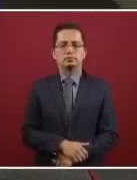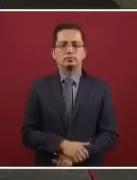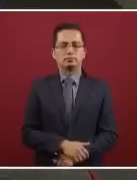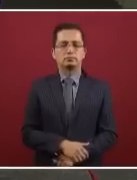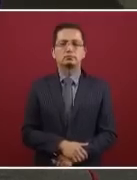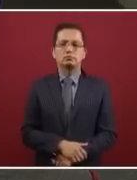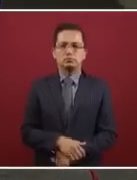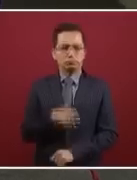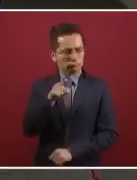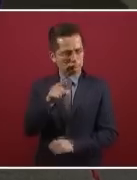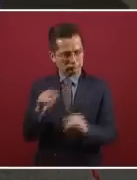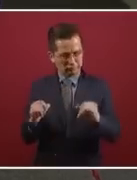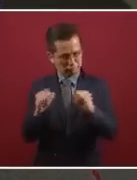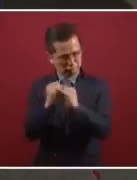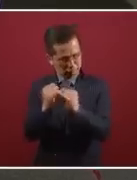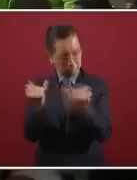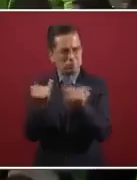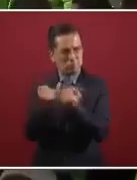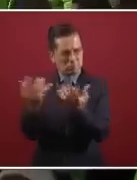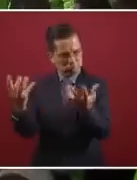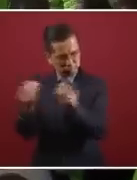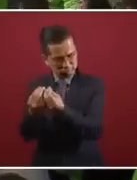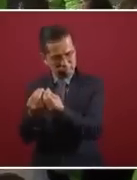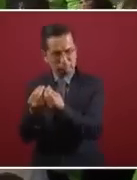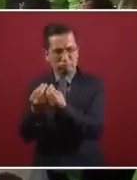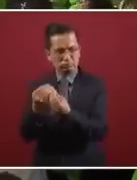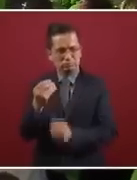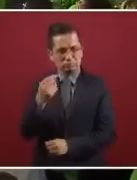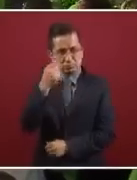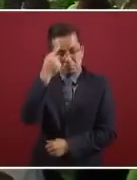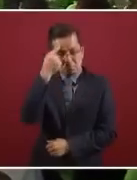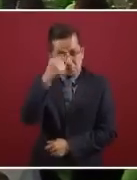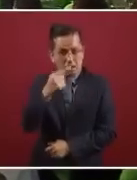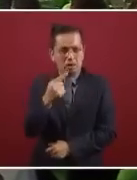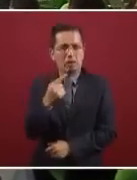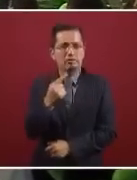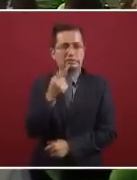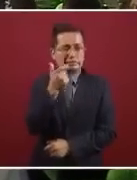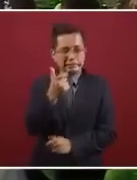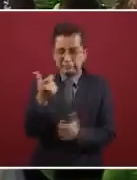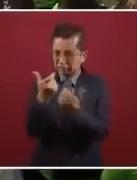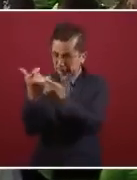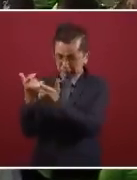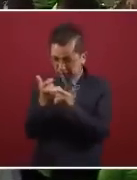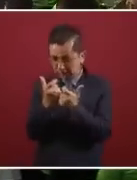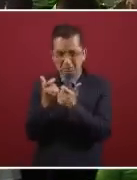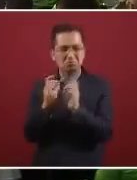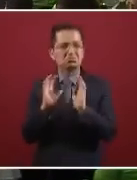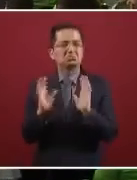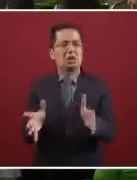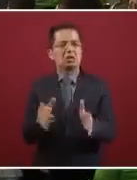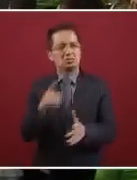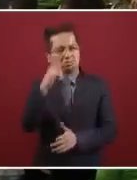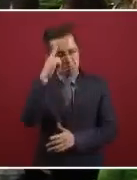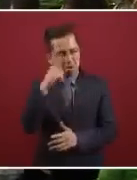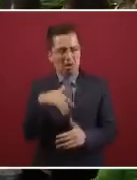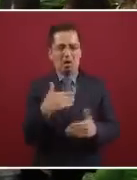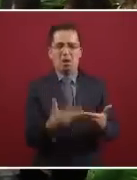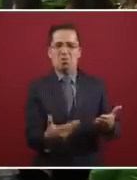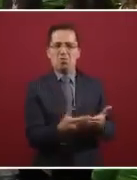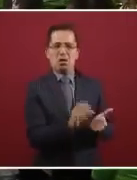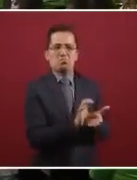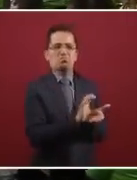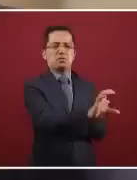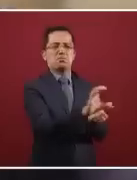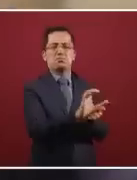Entró al quite y así se juntó el recurso que se les va a entregar